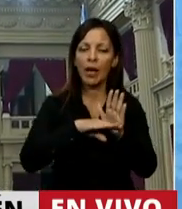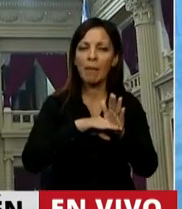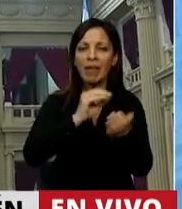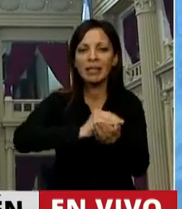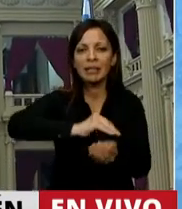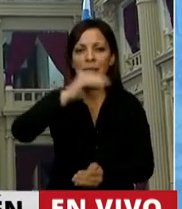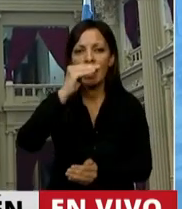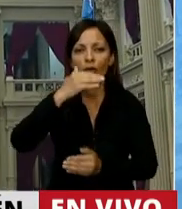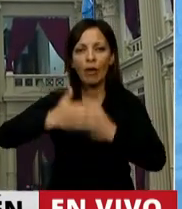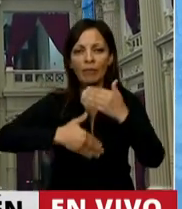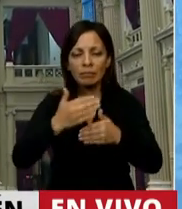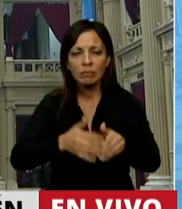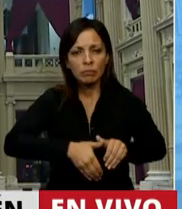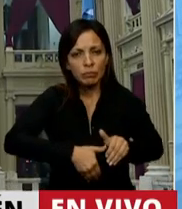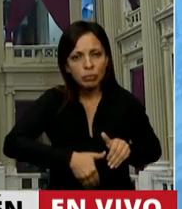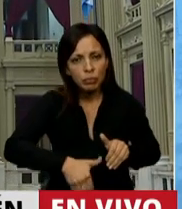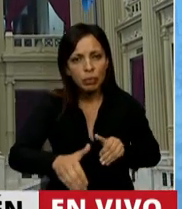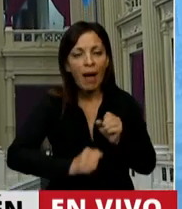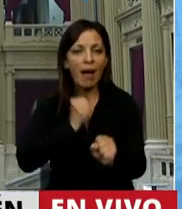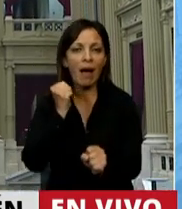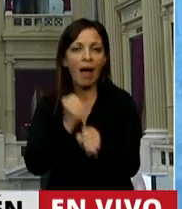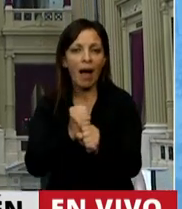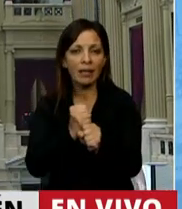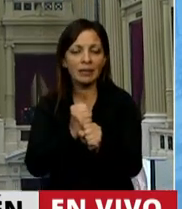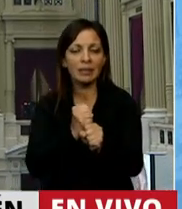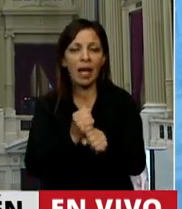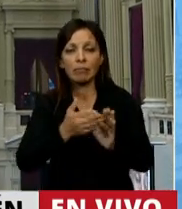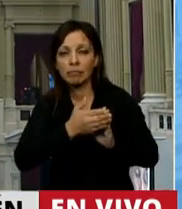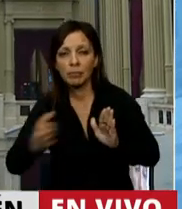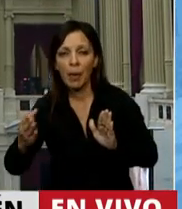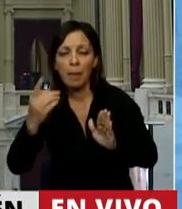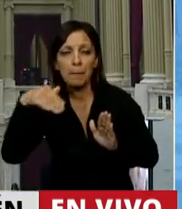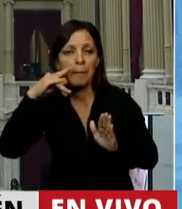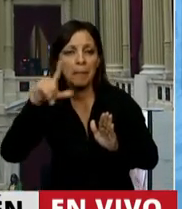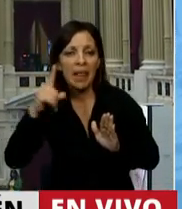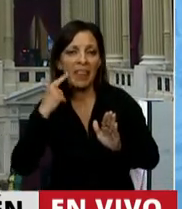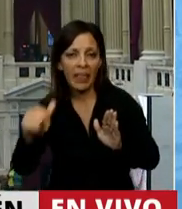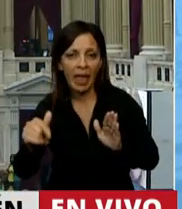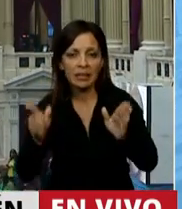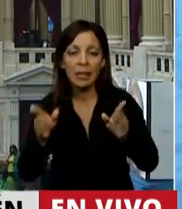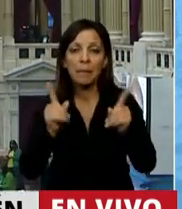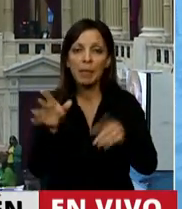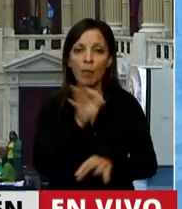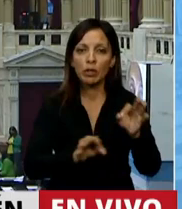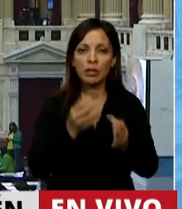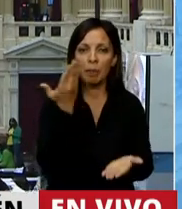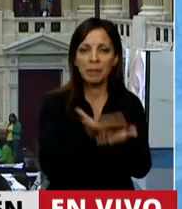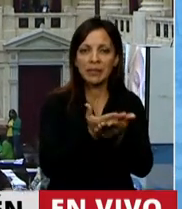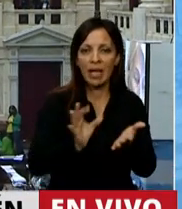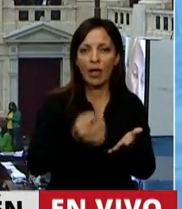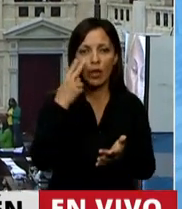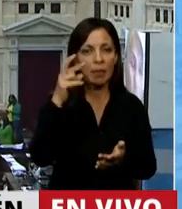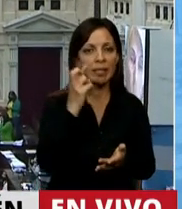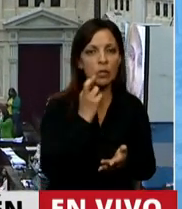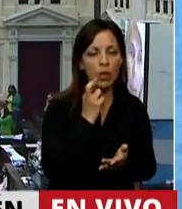y desarrollo de la gestación hasta los primeros mil días de vida, presentado en 2019. Quiero agradecerle